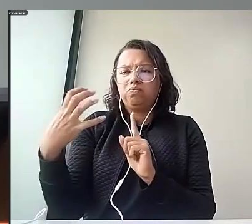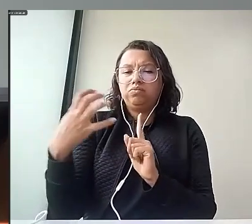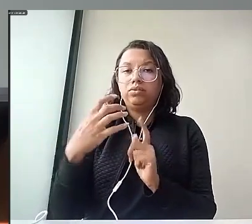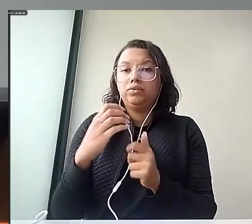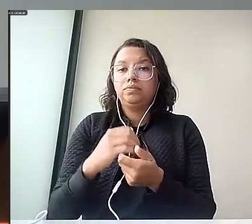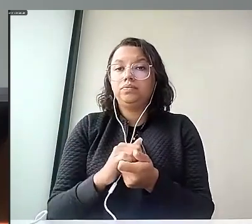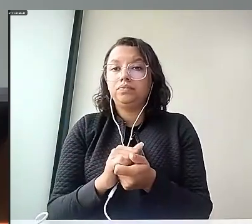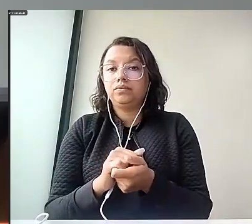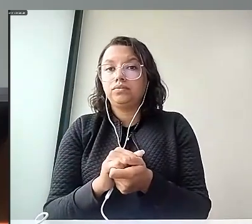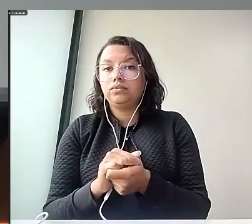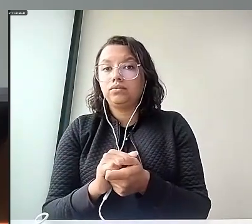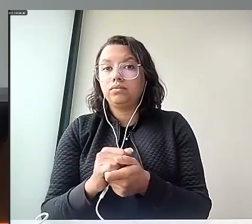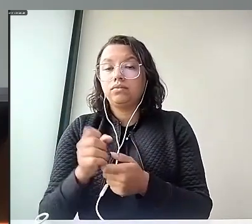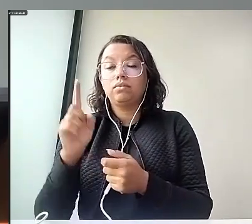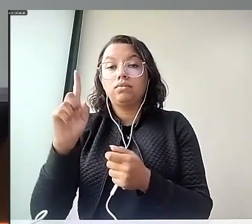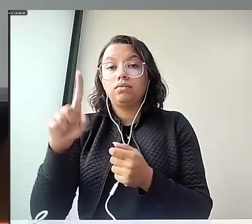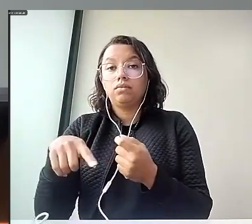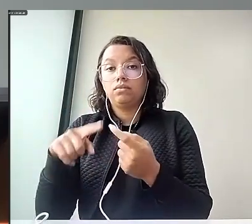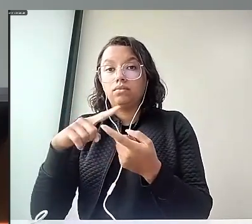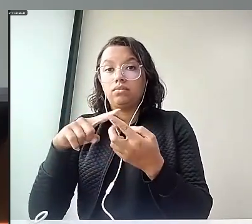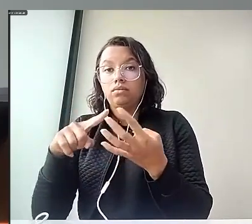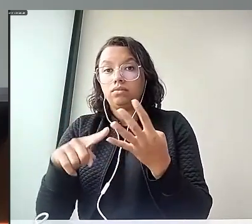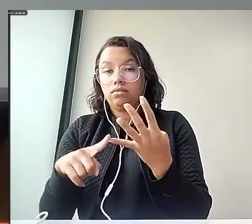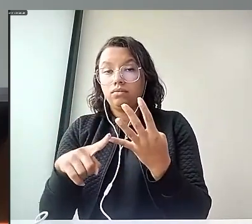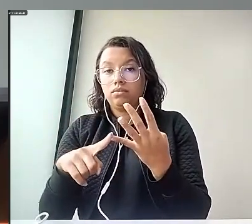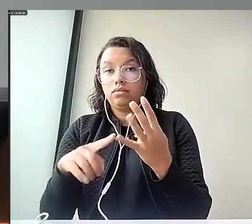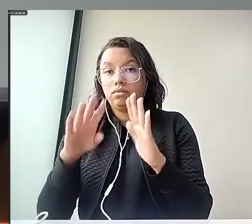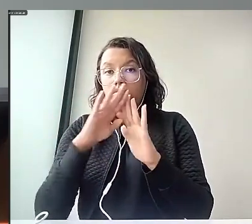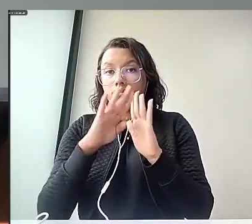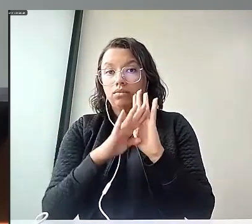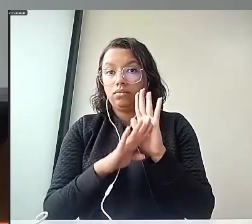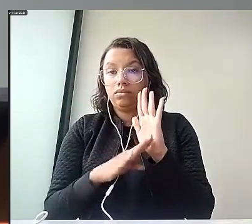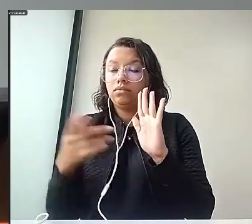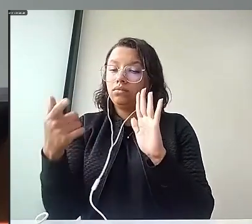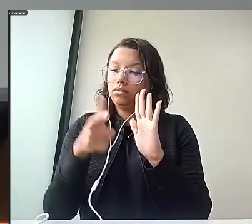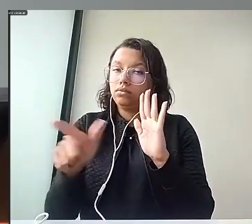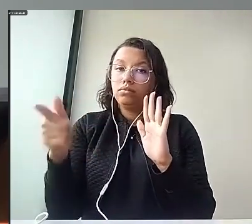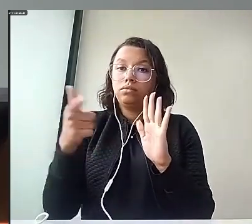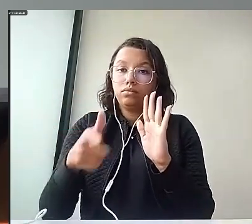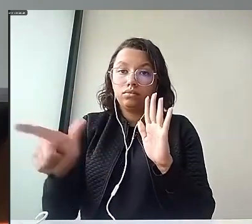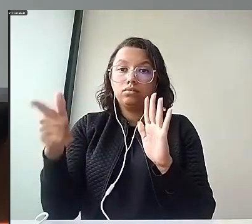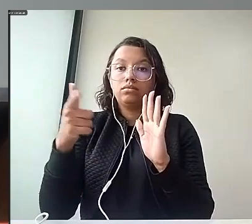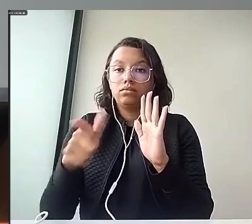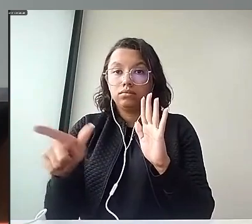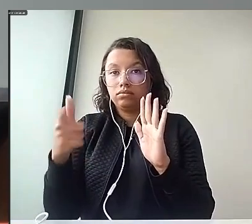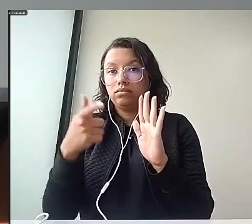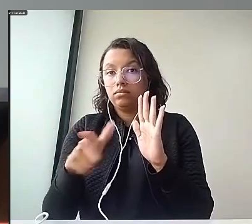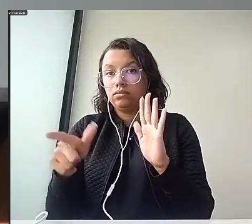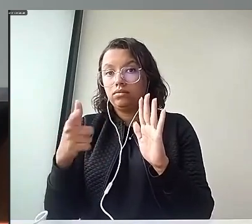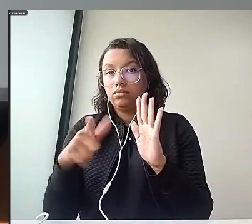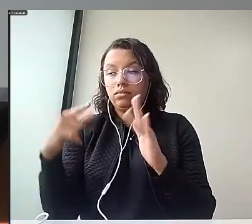Esos derechos, esos principios se han repetido constantemente desde